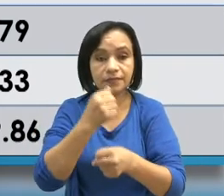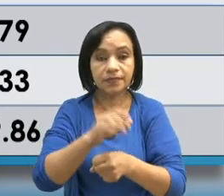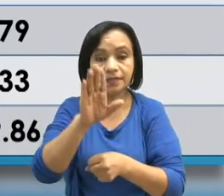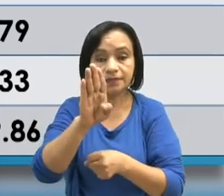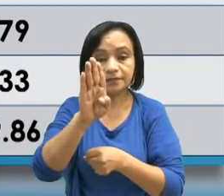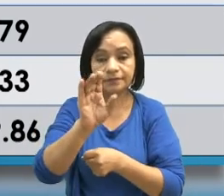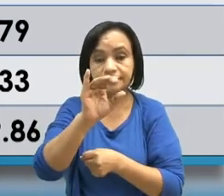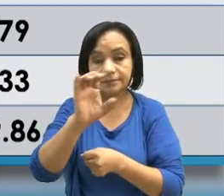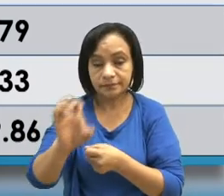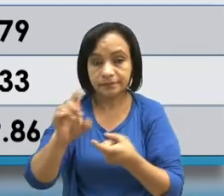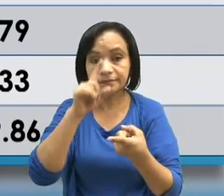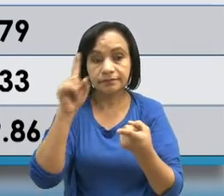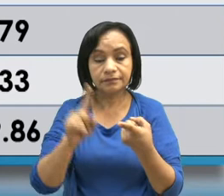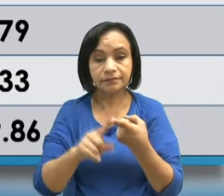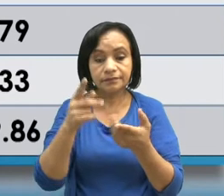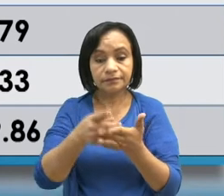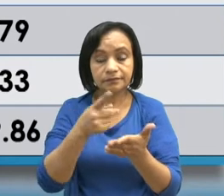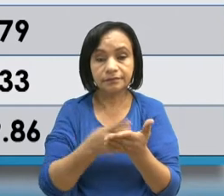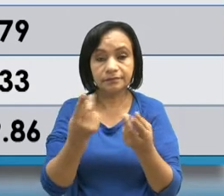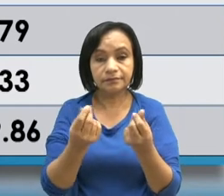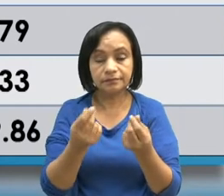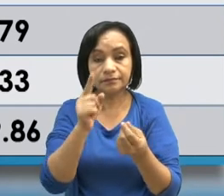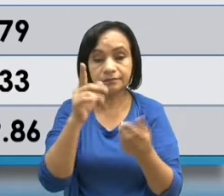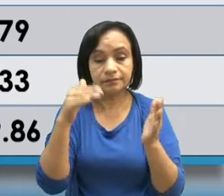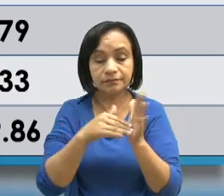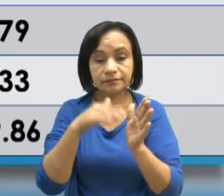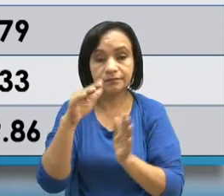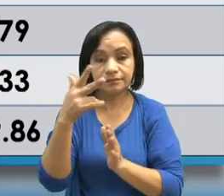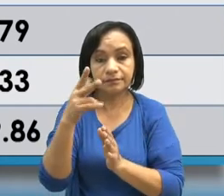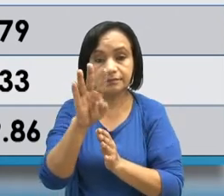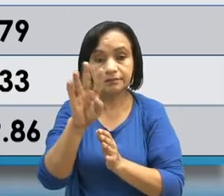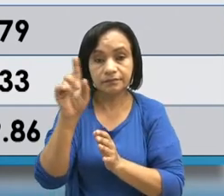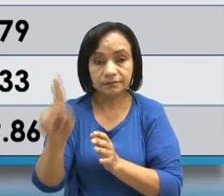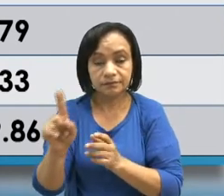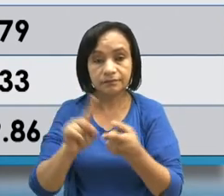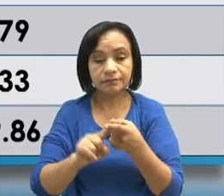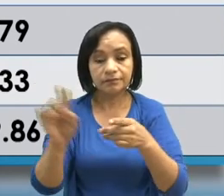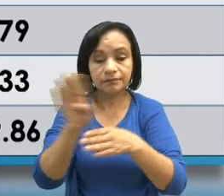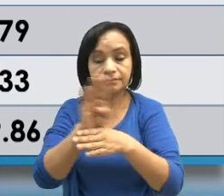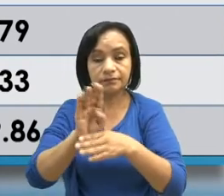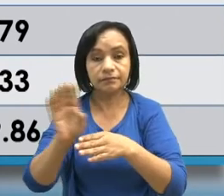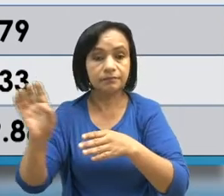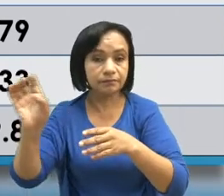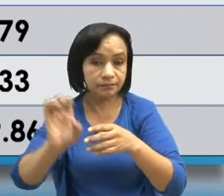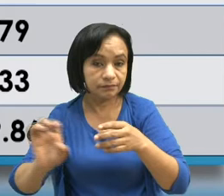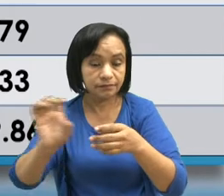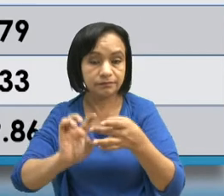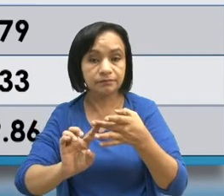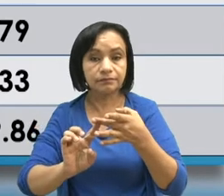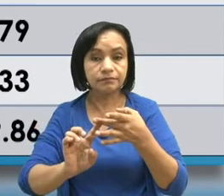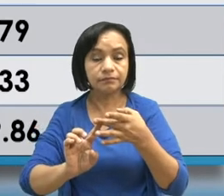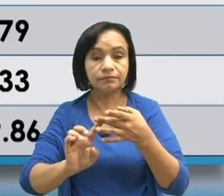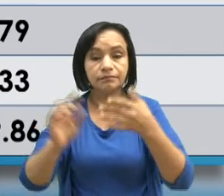como mayor financiante en este presupuesto de este año con 1.841 millones. El Banco Europeo